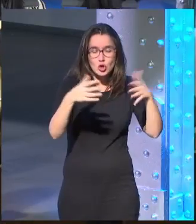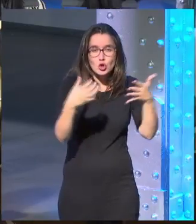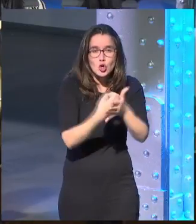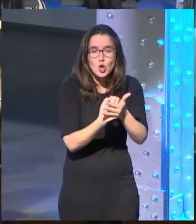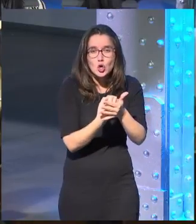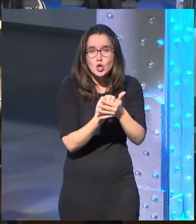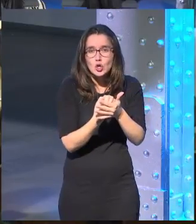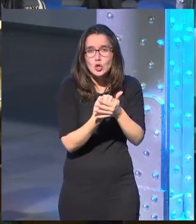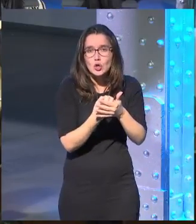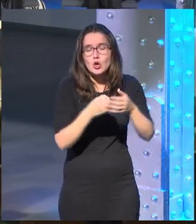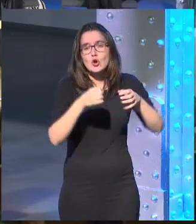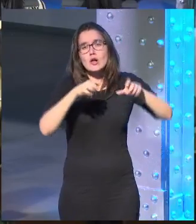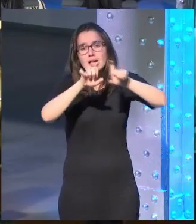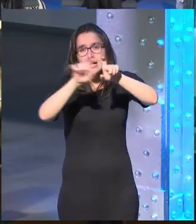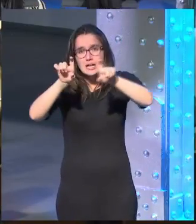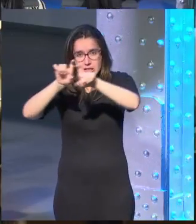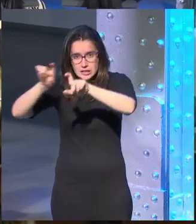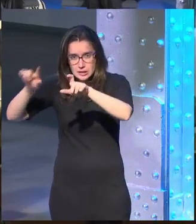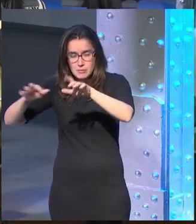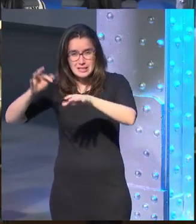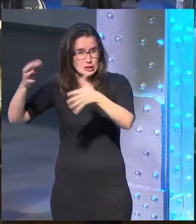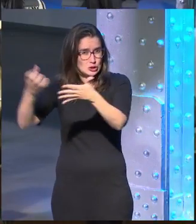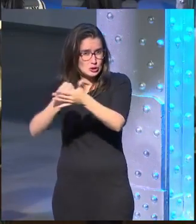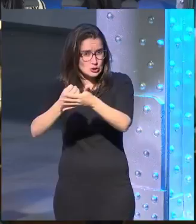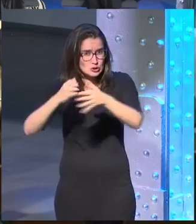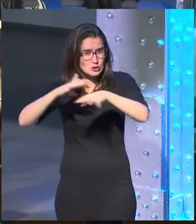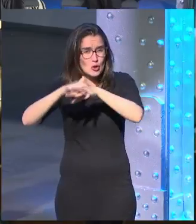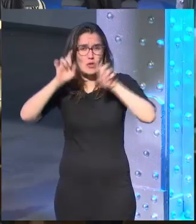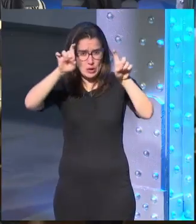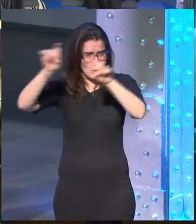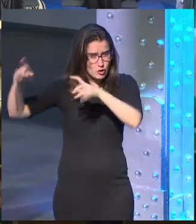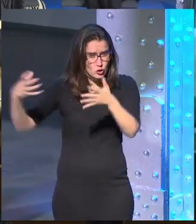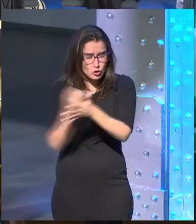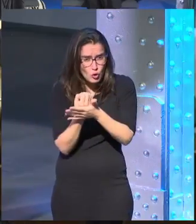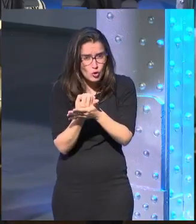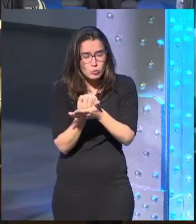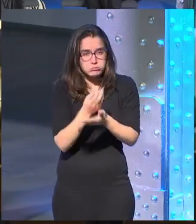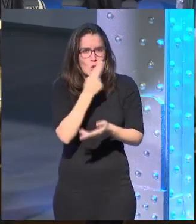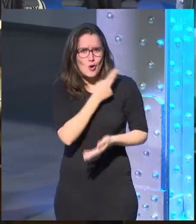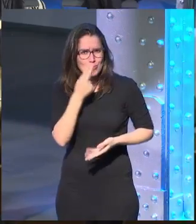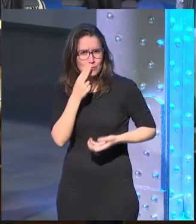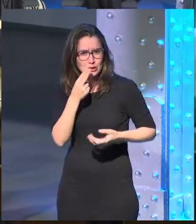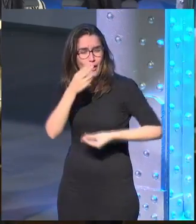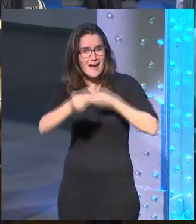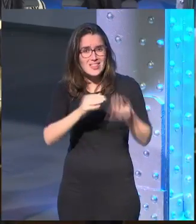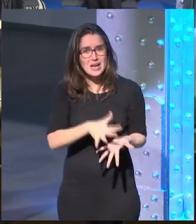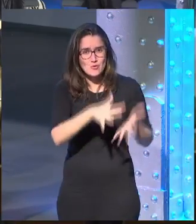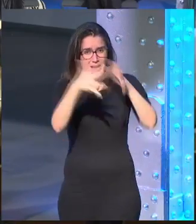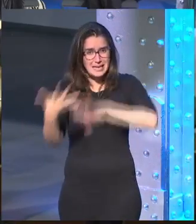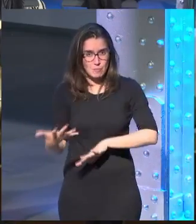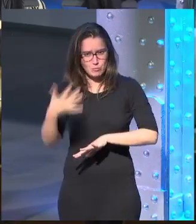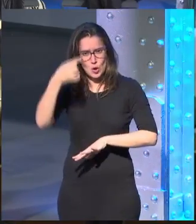tejido estratagero y todo el tejido también educacional, no se comprometa a hacer este cambio de